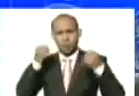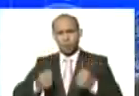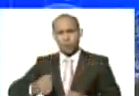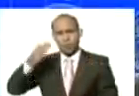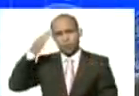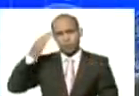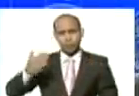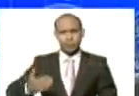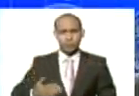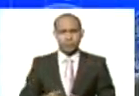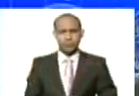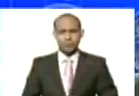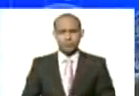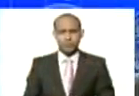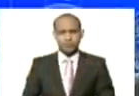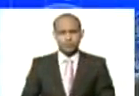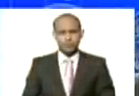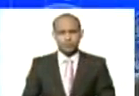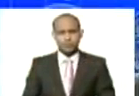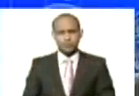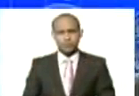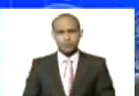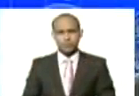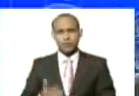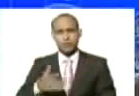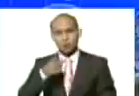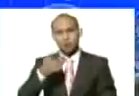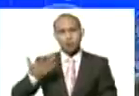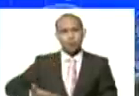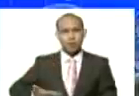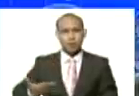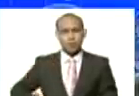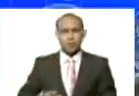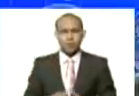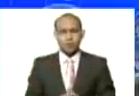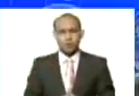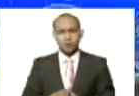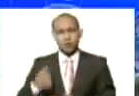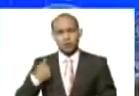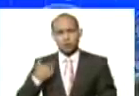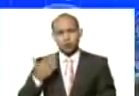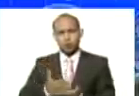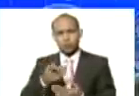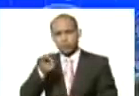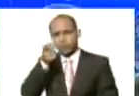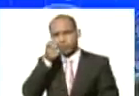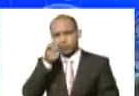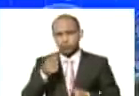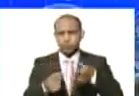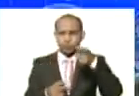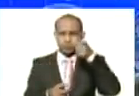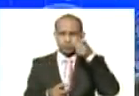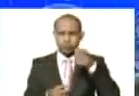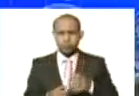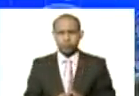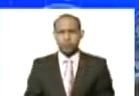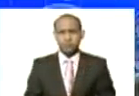militar venezolano. Por eso es tan importante. Yo he estado pendiente a través